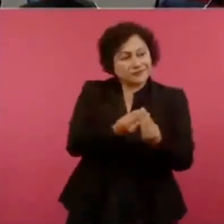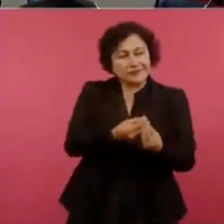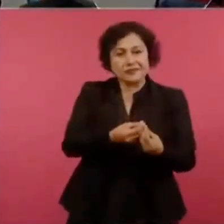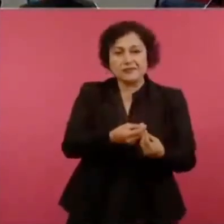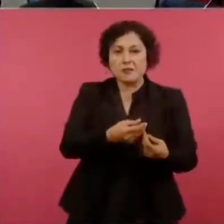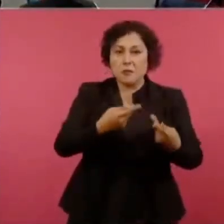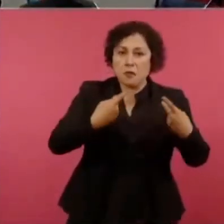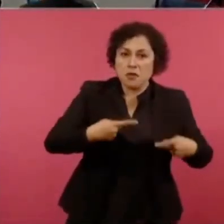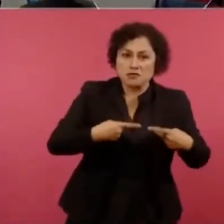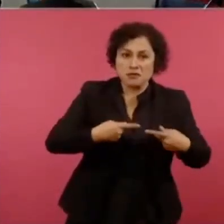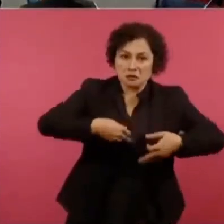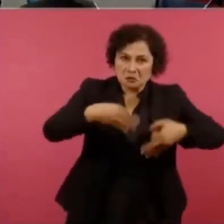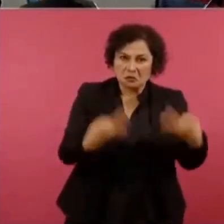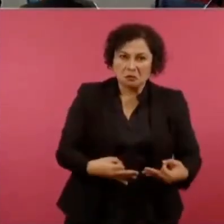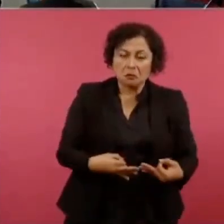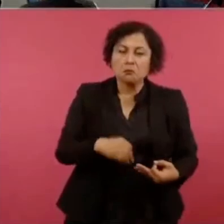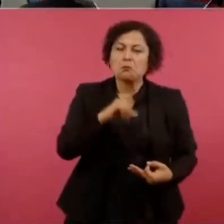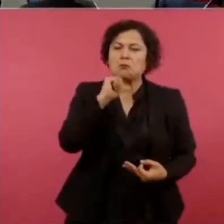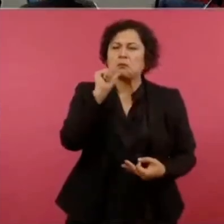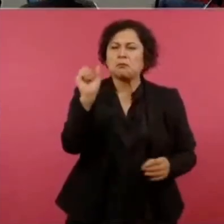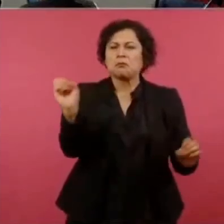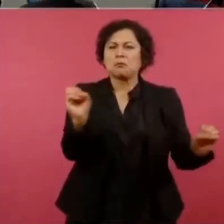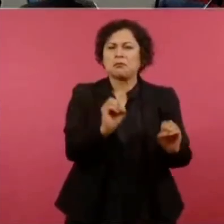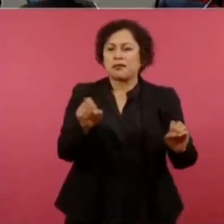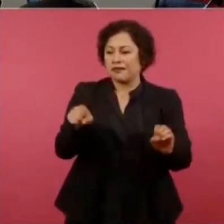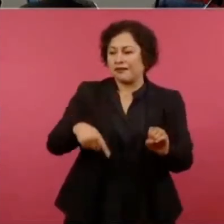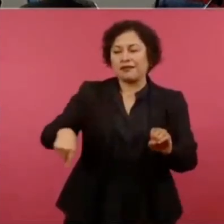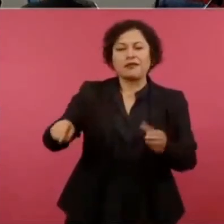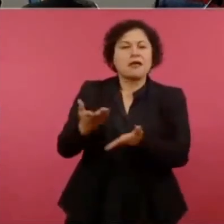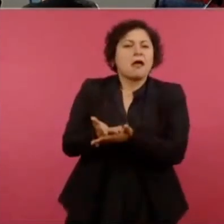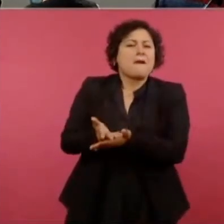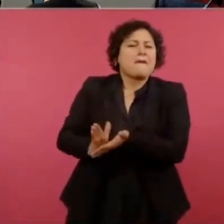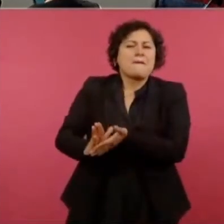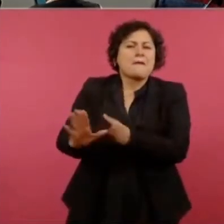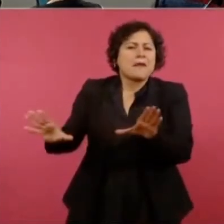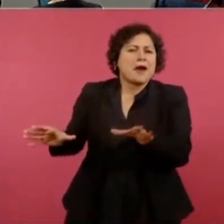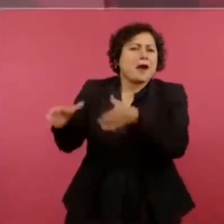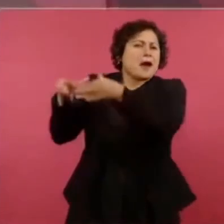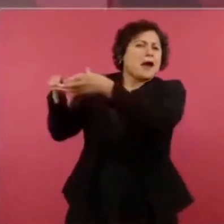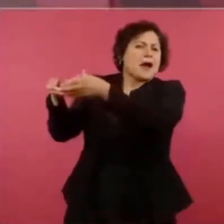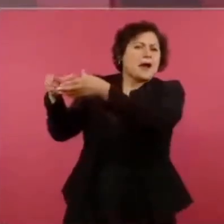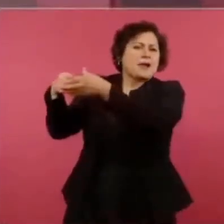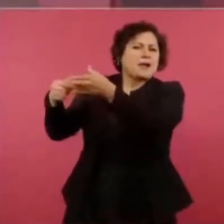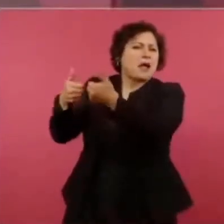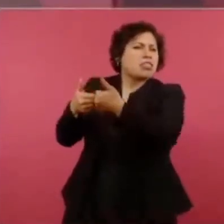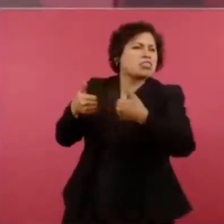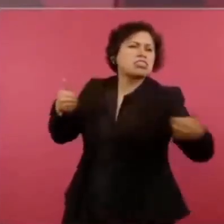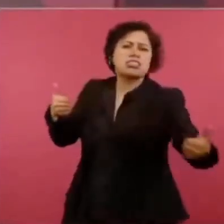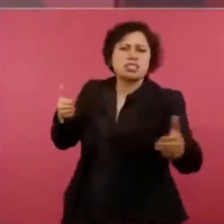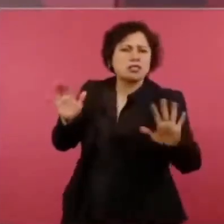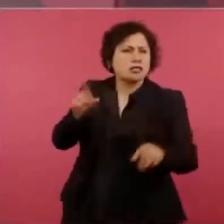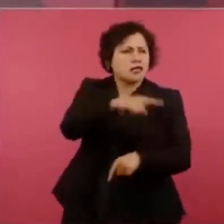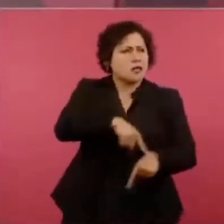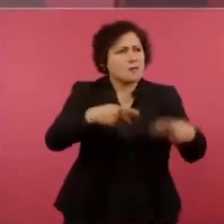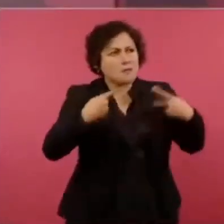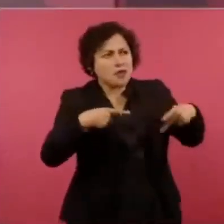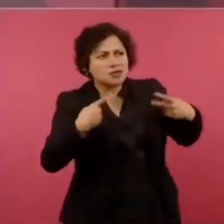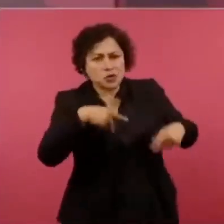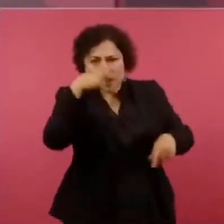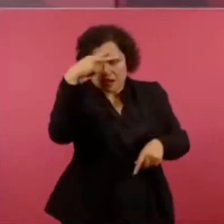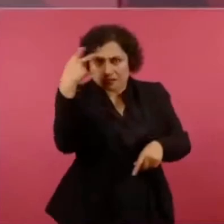Es otro mundo. Están completamente divorciados del pueblo. Pero